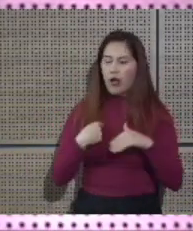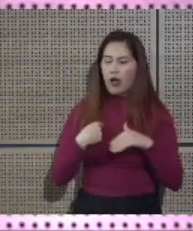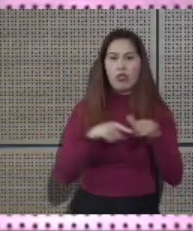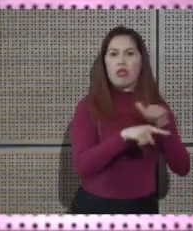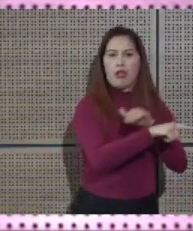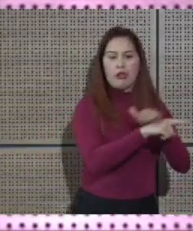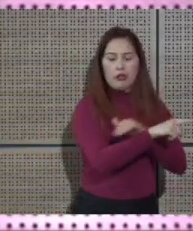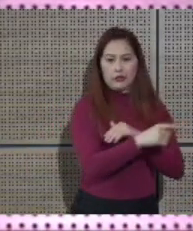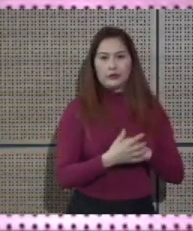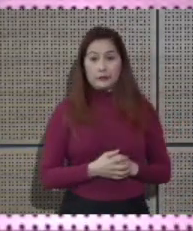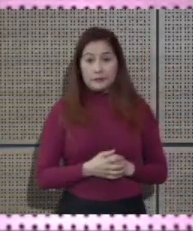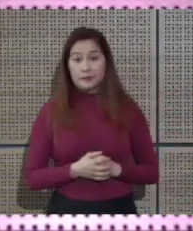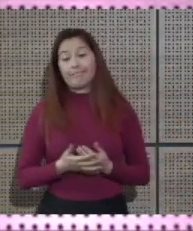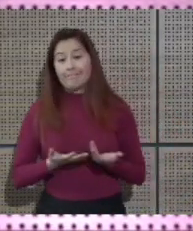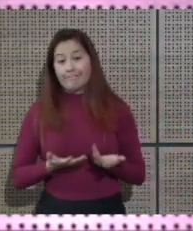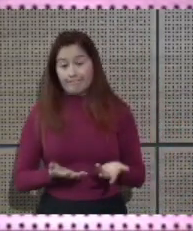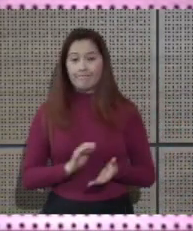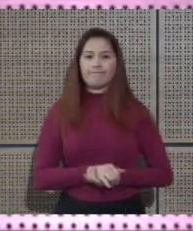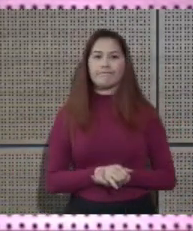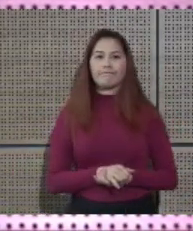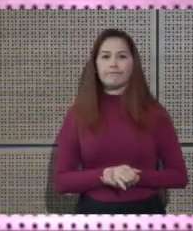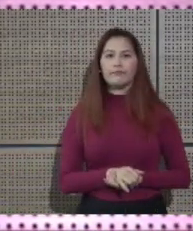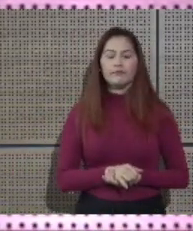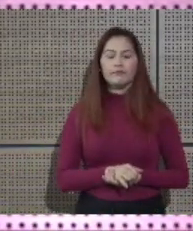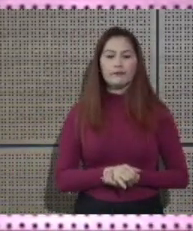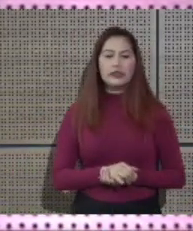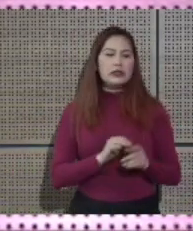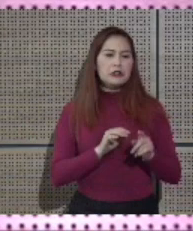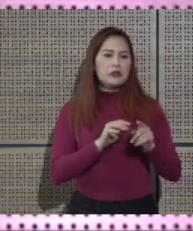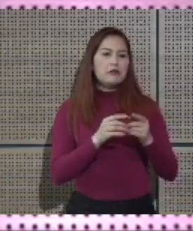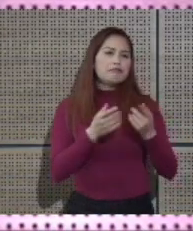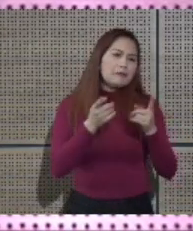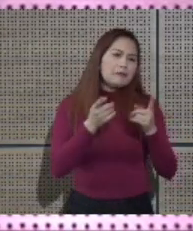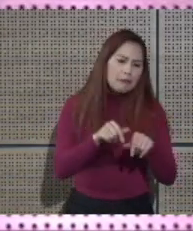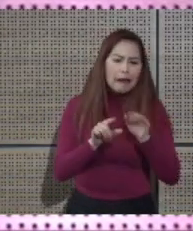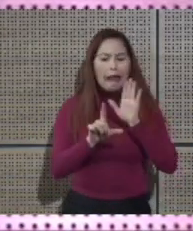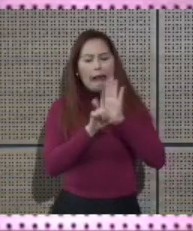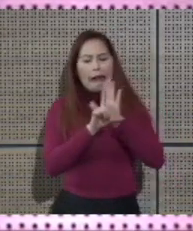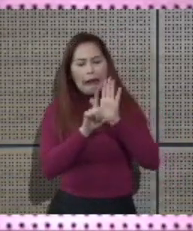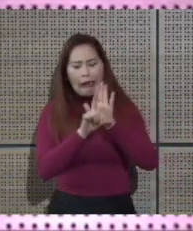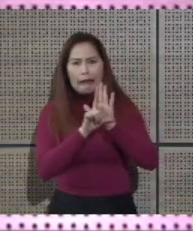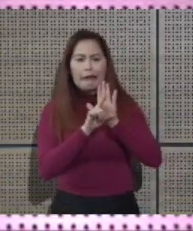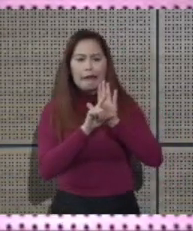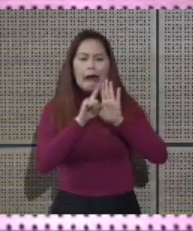gasto tributario, como lo decimos los economistas, pero que no es otra cosa que exenciones que hace la ley